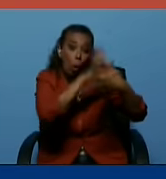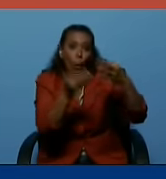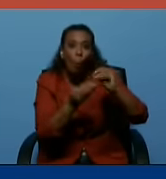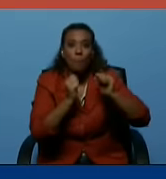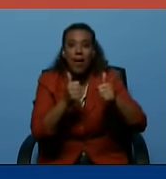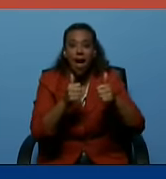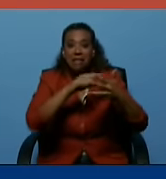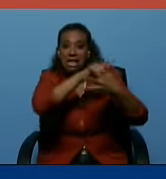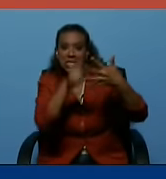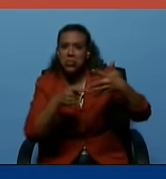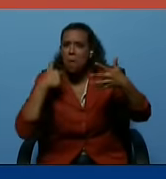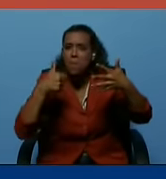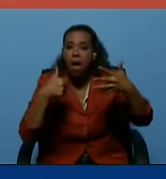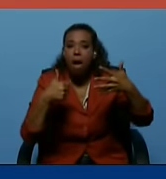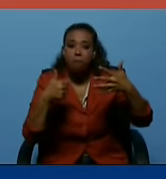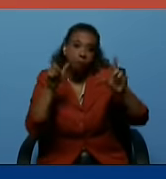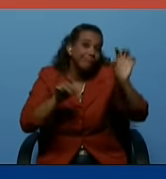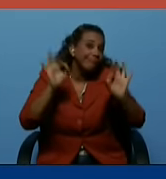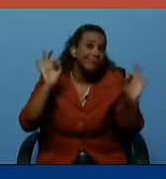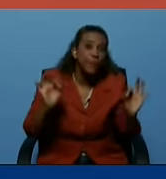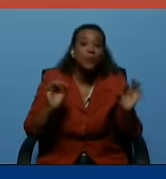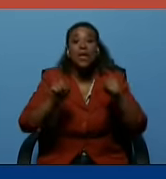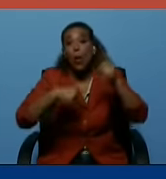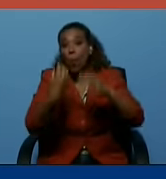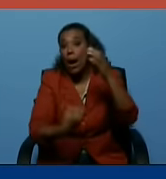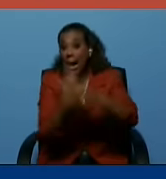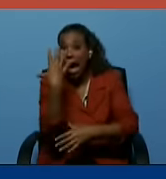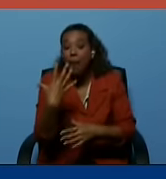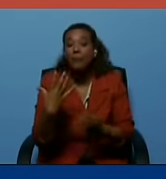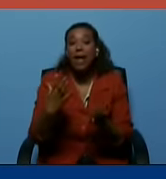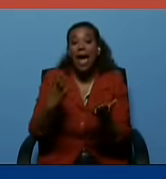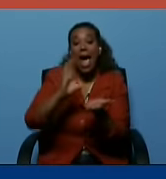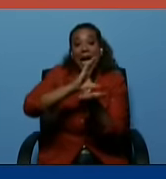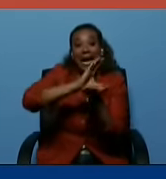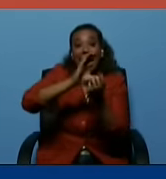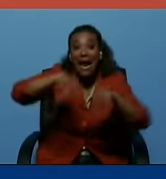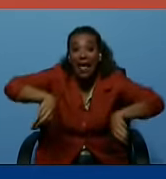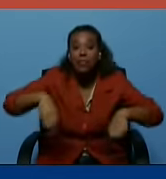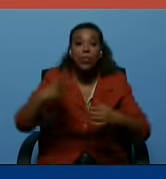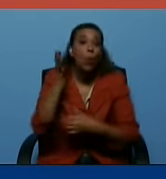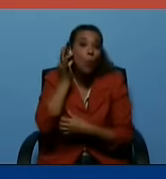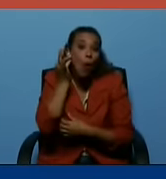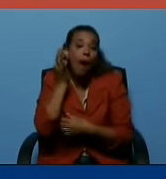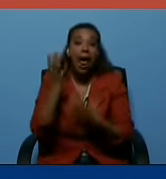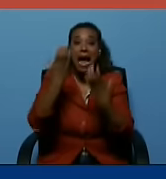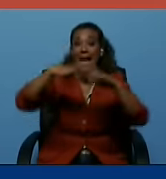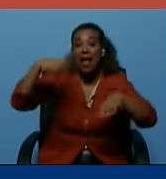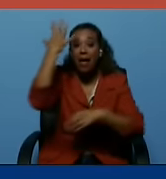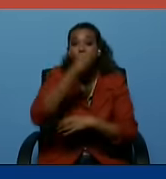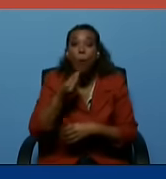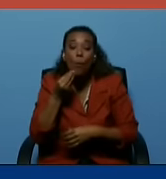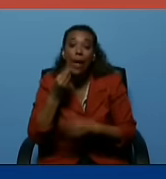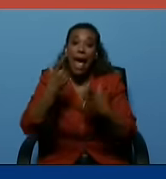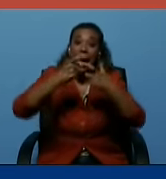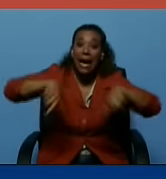de 5 a 5, ¿verdad? Después creamos Credit Mujer, Credit Joven, Credit Vida,